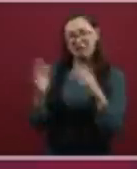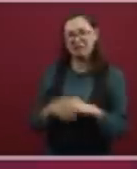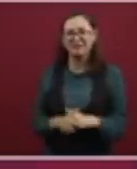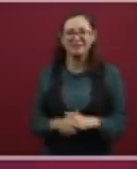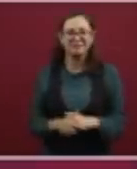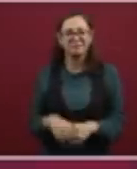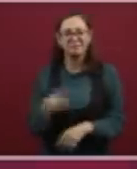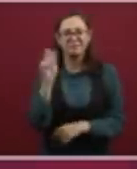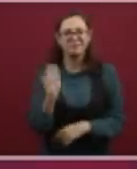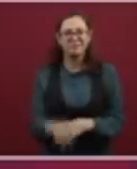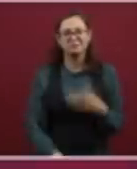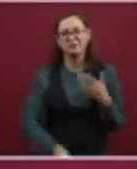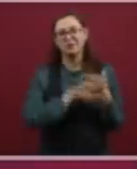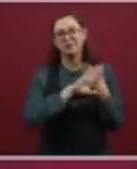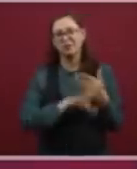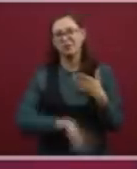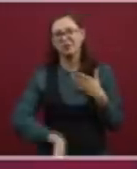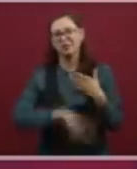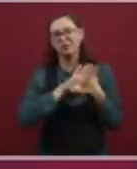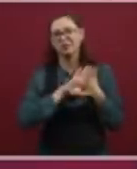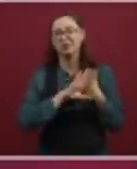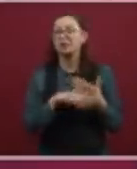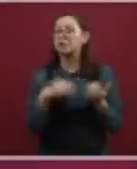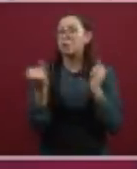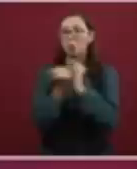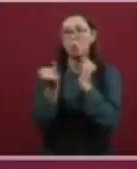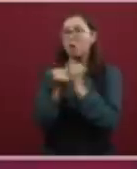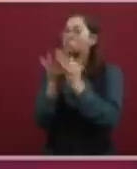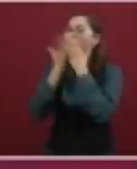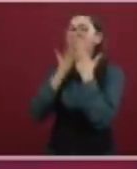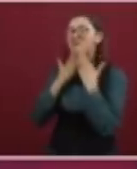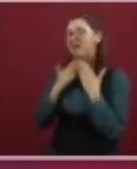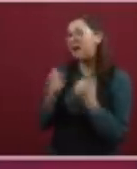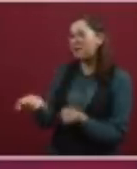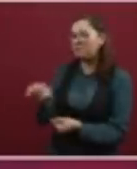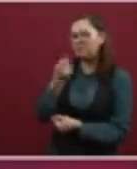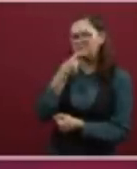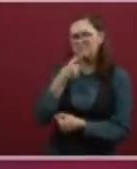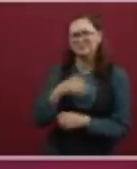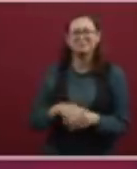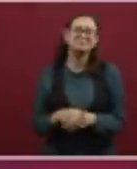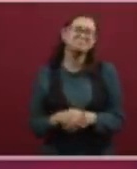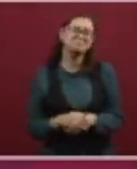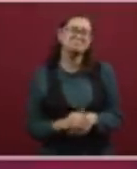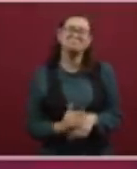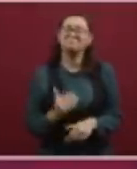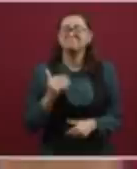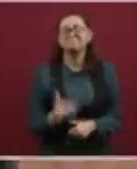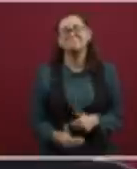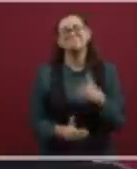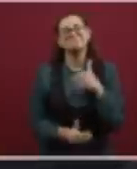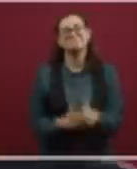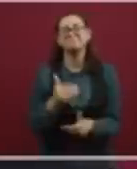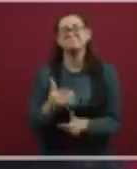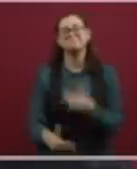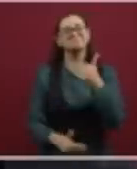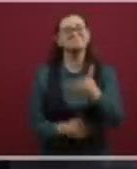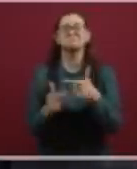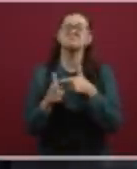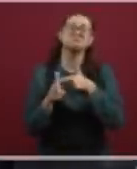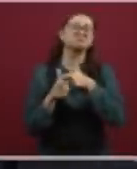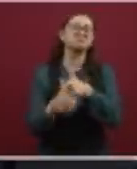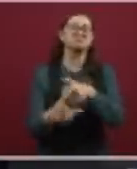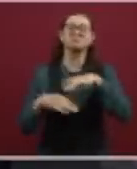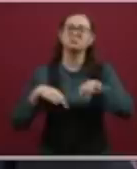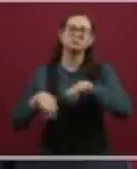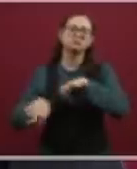Lo mismo esto, no va a haber medicina. O sea, estamos resolviendo, pero no vamos